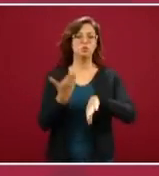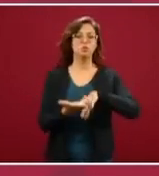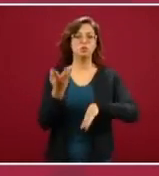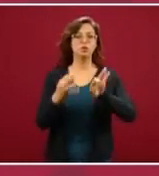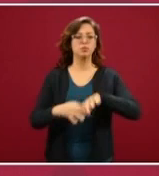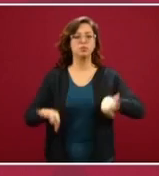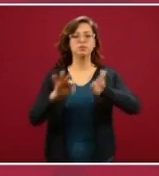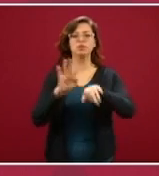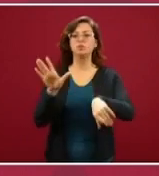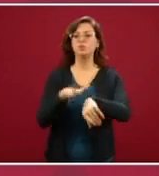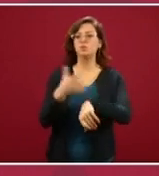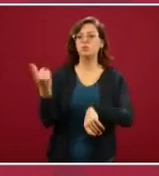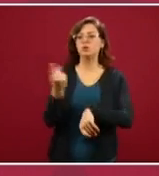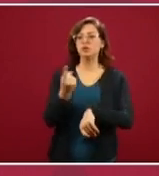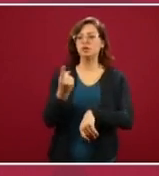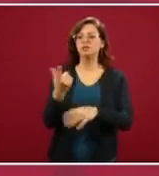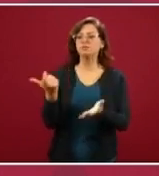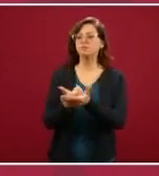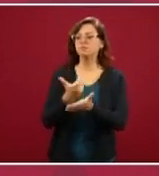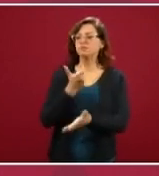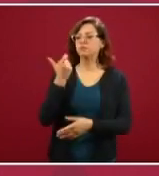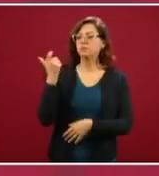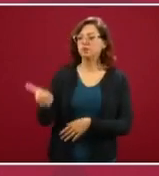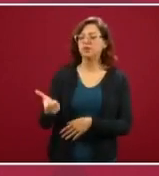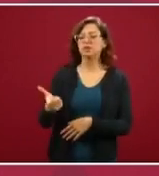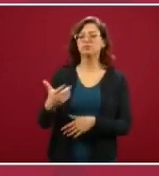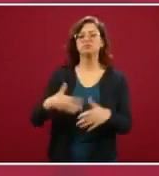porque se estableció salario mínimo,